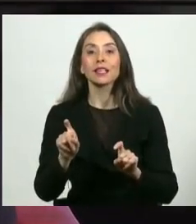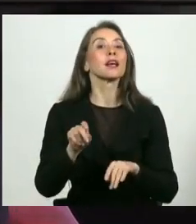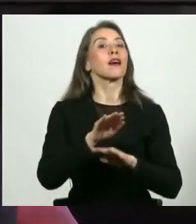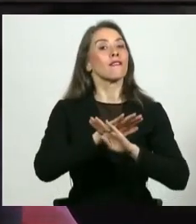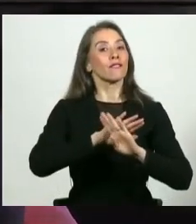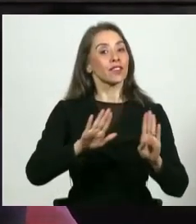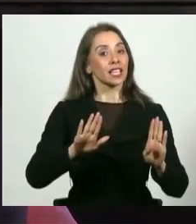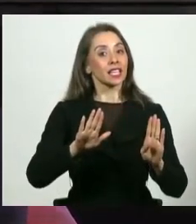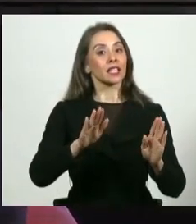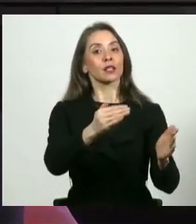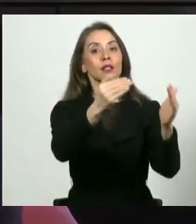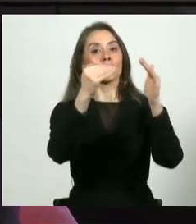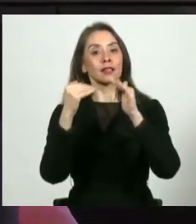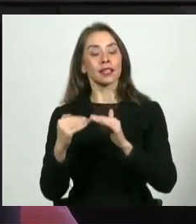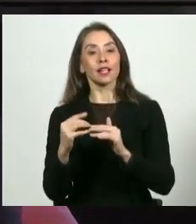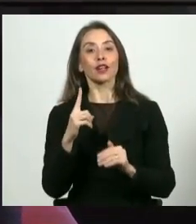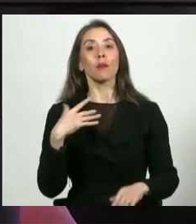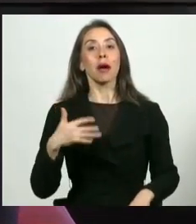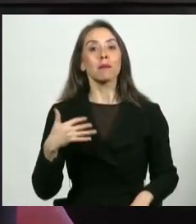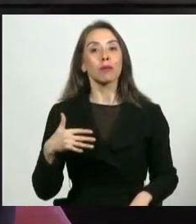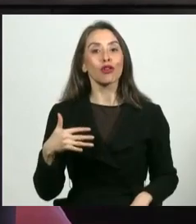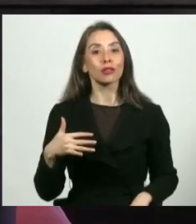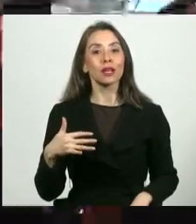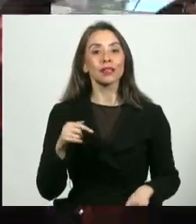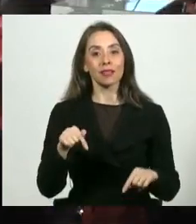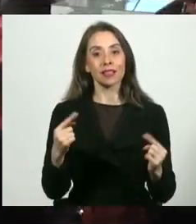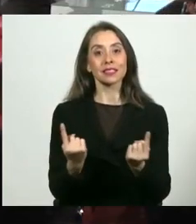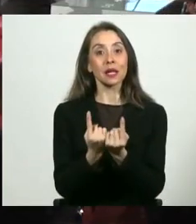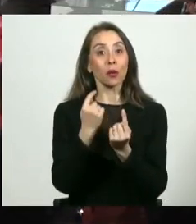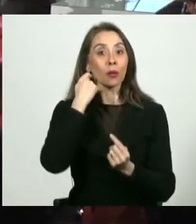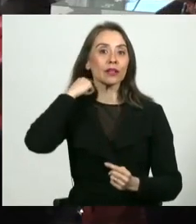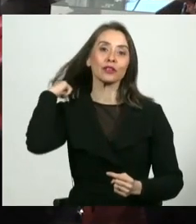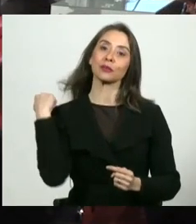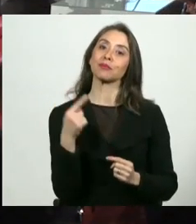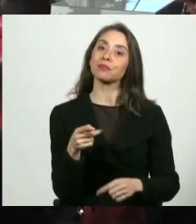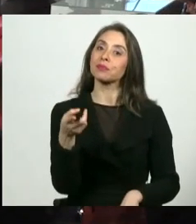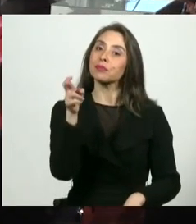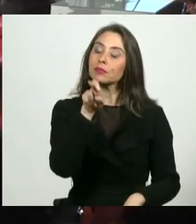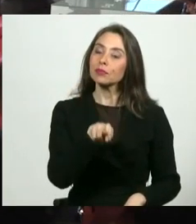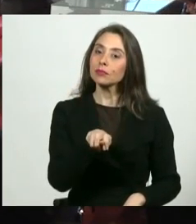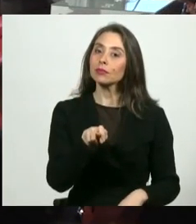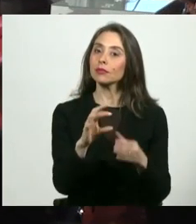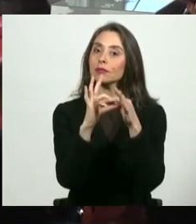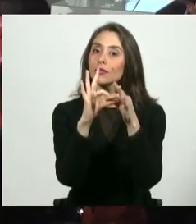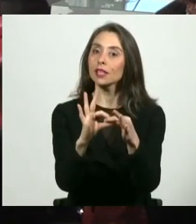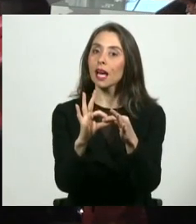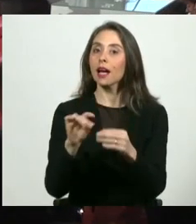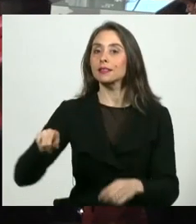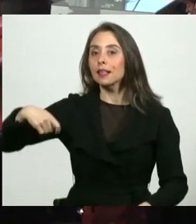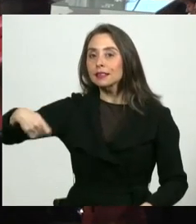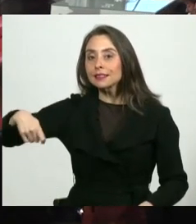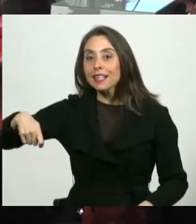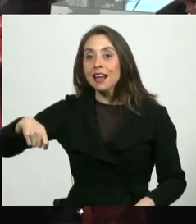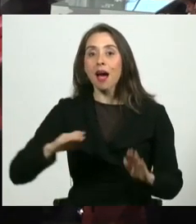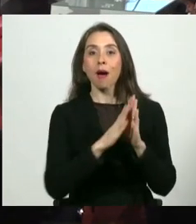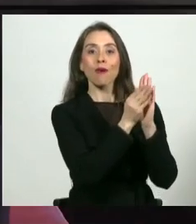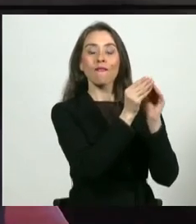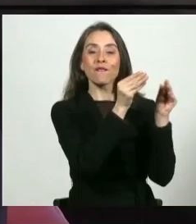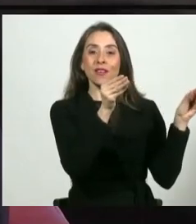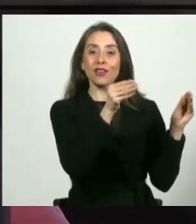después dar paso a quizás lo más relevante de este tipo de encuentros, reiterando nuestro agradecimiento al Senado y a la Biblioteca del